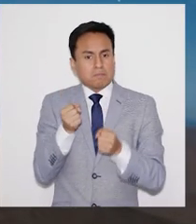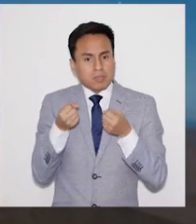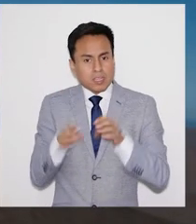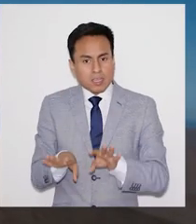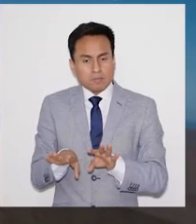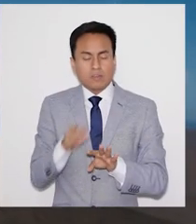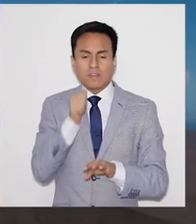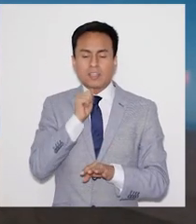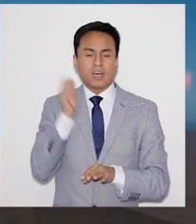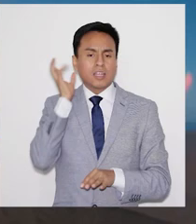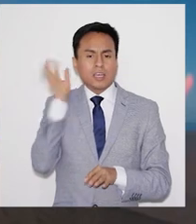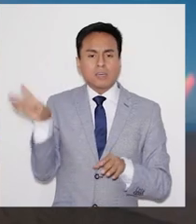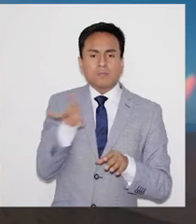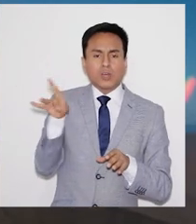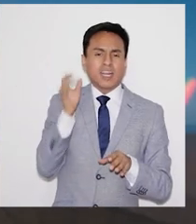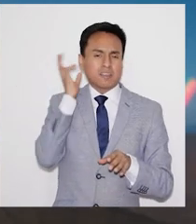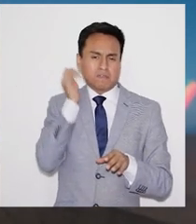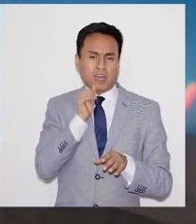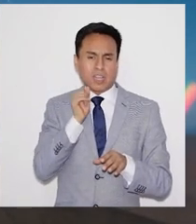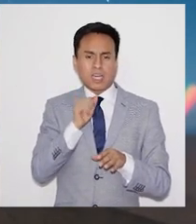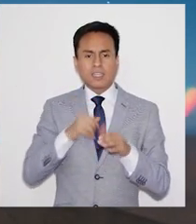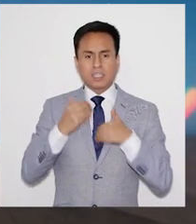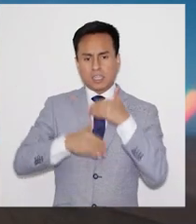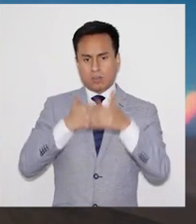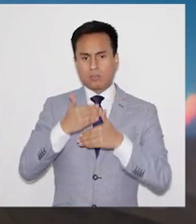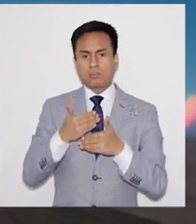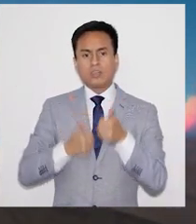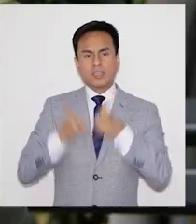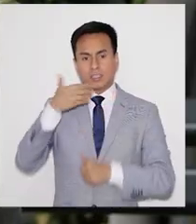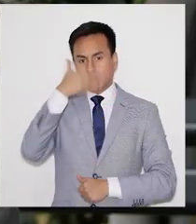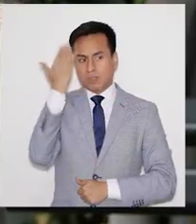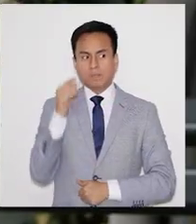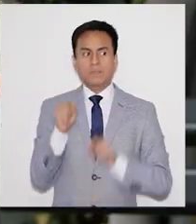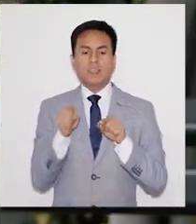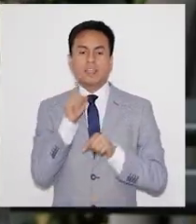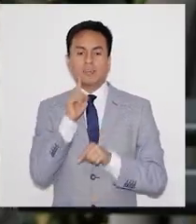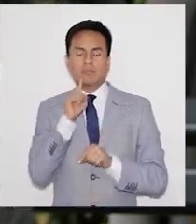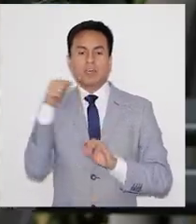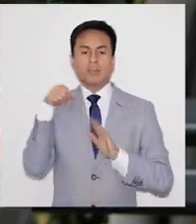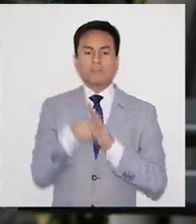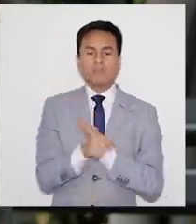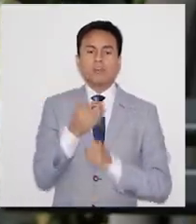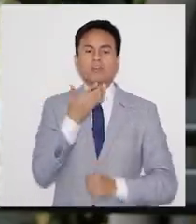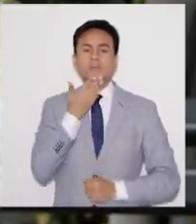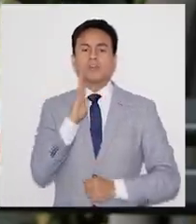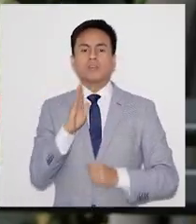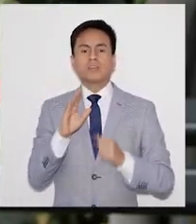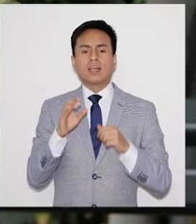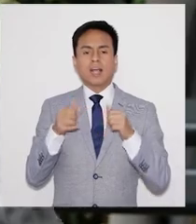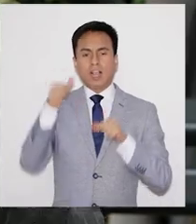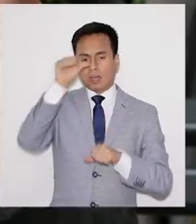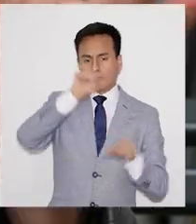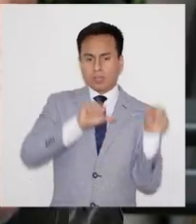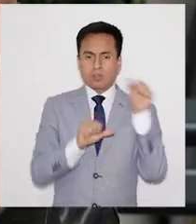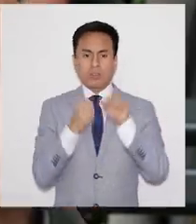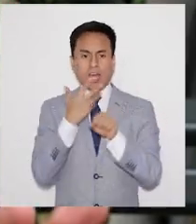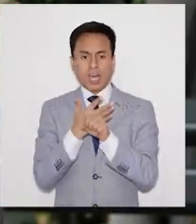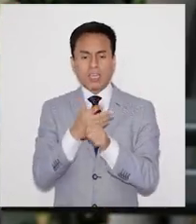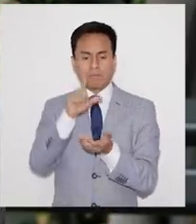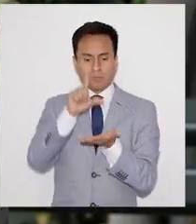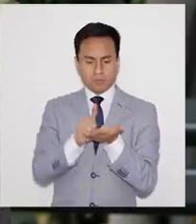capacidades por la falta de mujeres en el desarrollo de estas disciplinas. Y acá tenemos en el fondo los mejores laboratorios